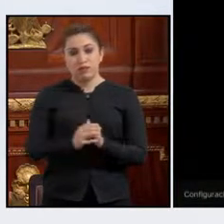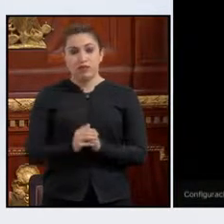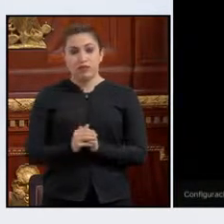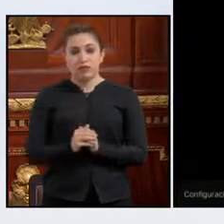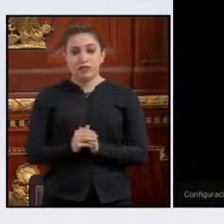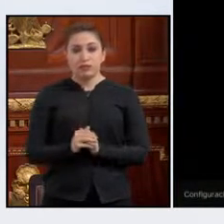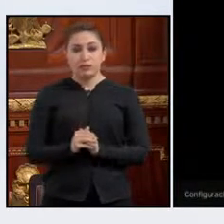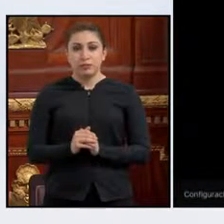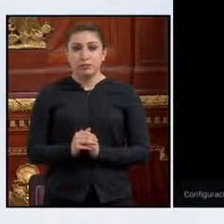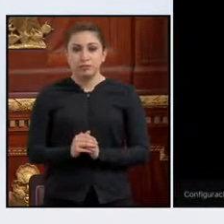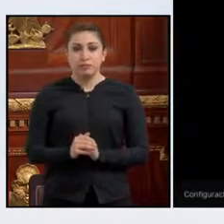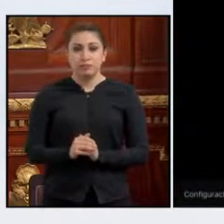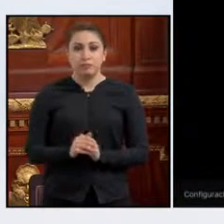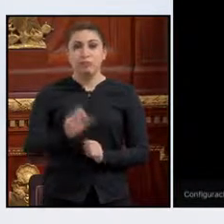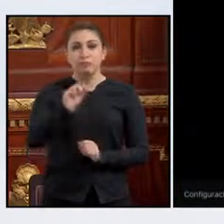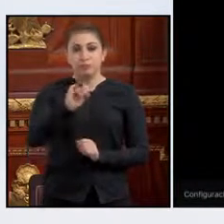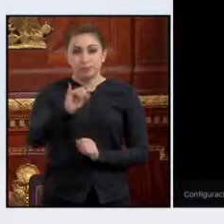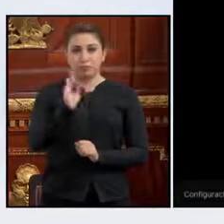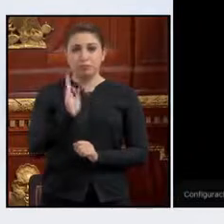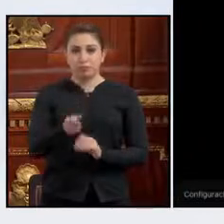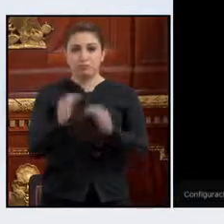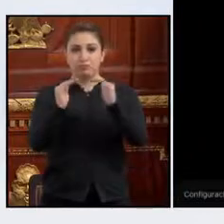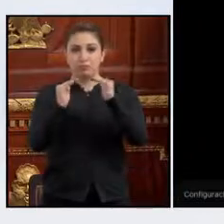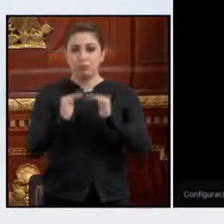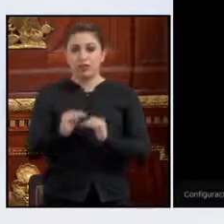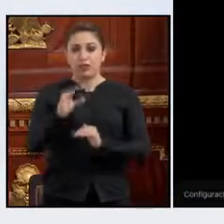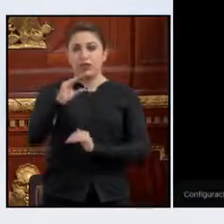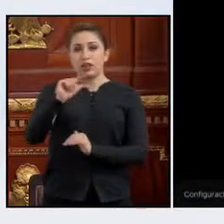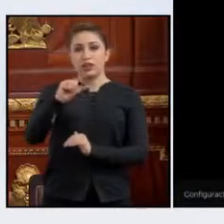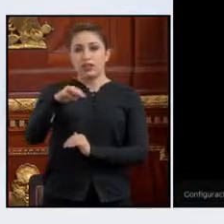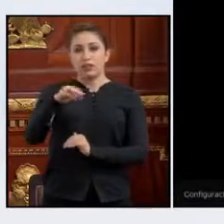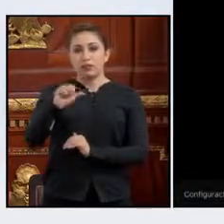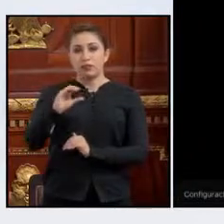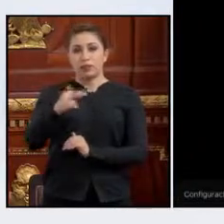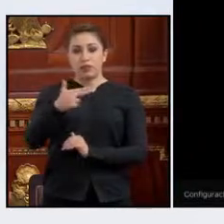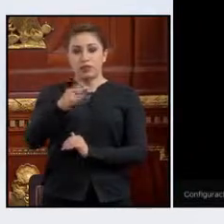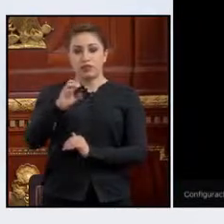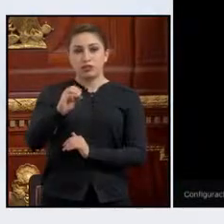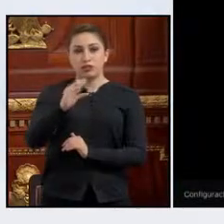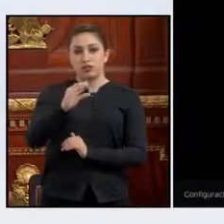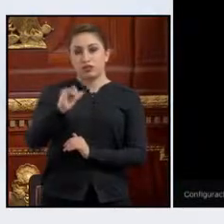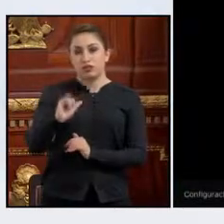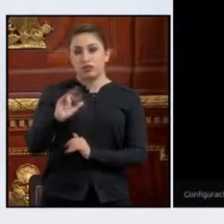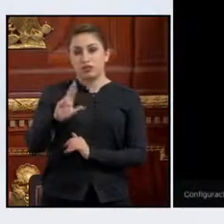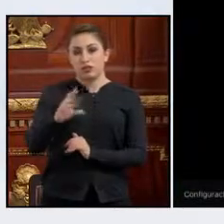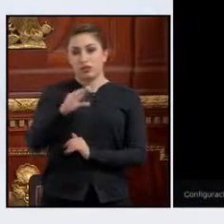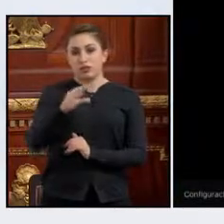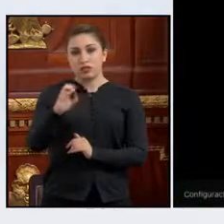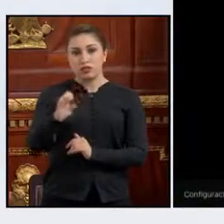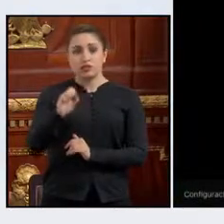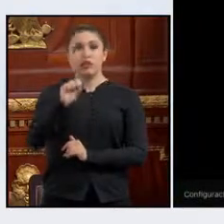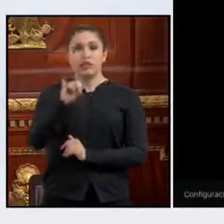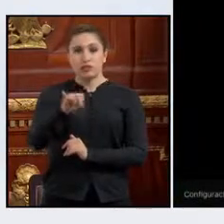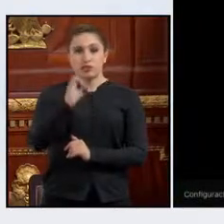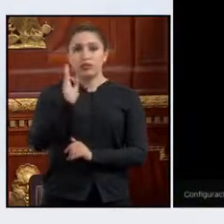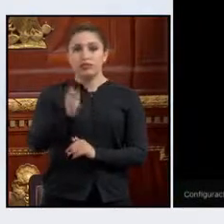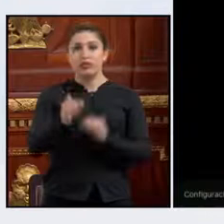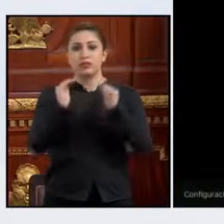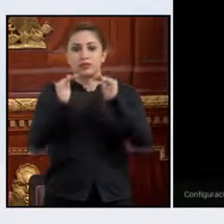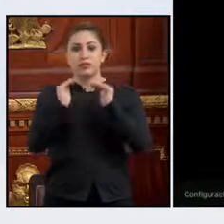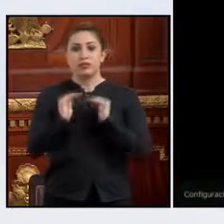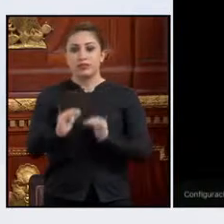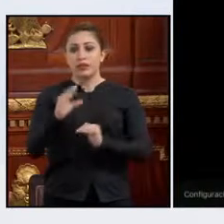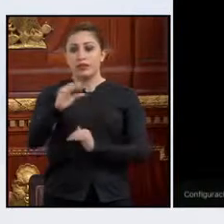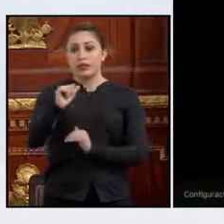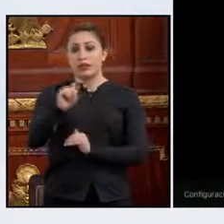Valentina Batres, a favor. Camacho Bastida, Circe. Circe Camacho, a favor.